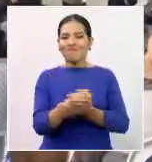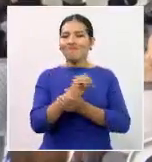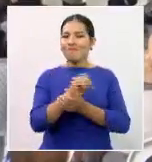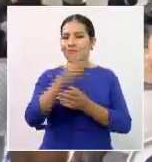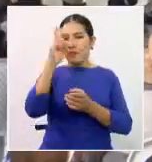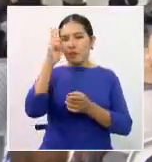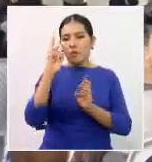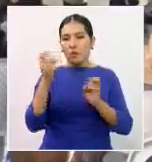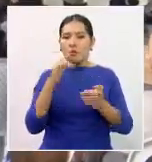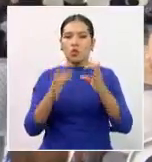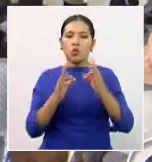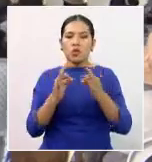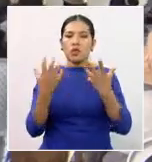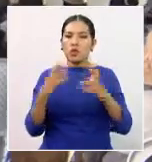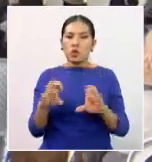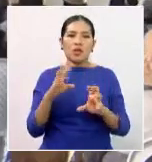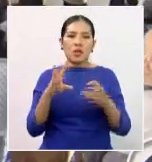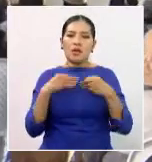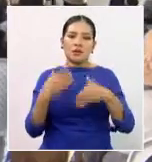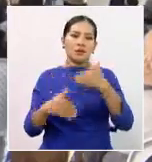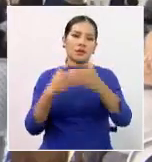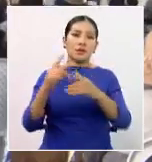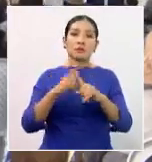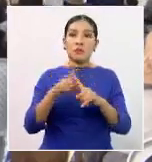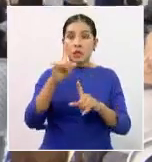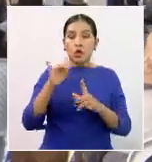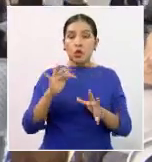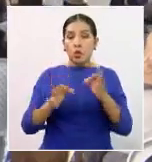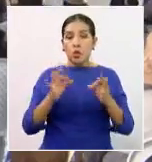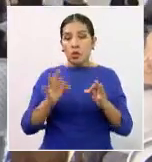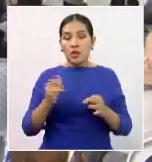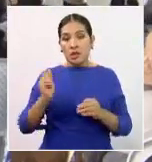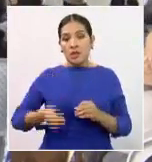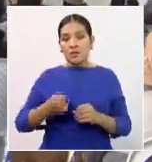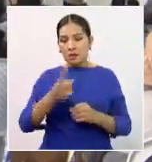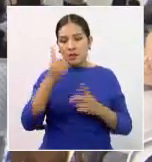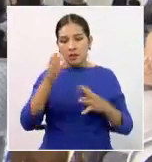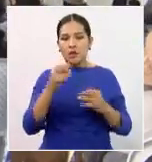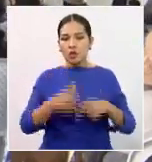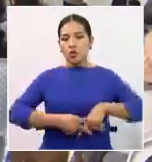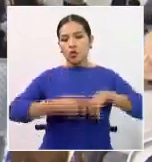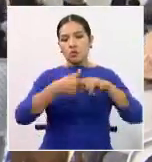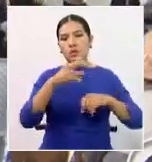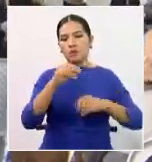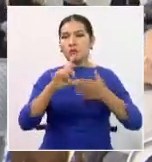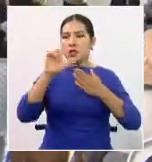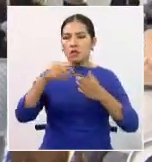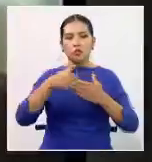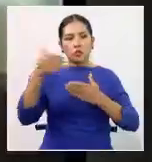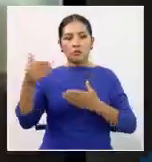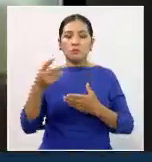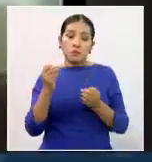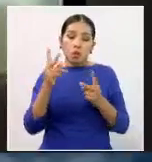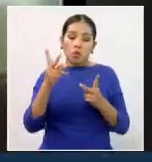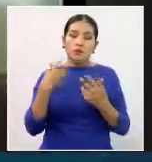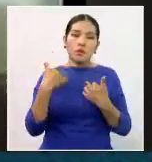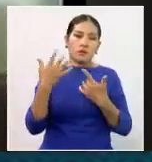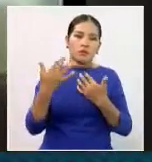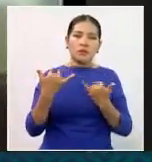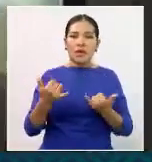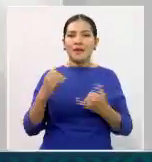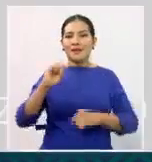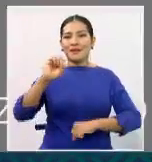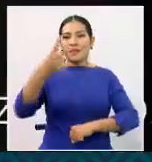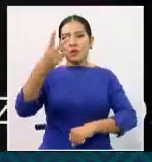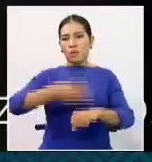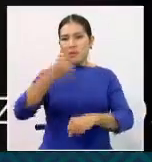jurídica, sin embargo respetamos la decisión del juez de suspender la audiencia, seguramente se va a designar defensor de oficio. Esta es la segunda